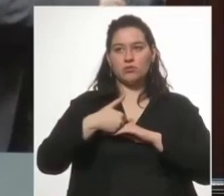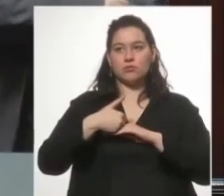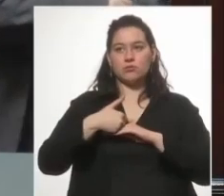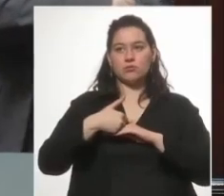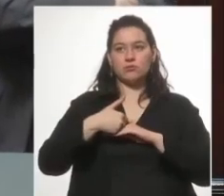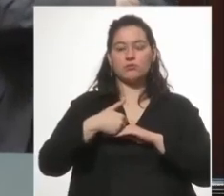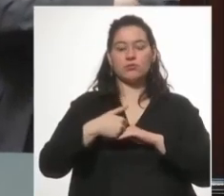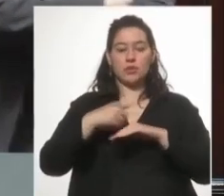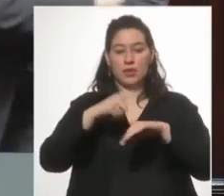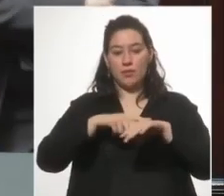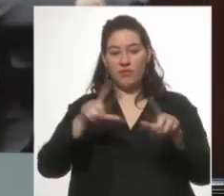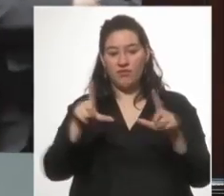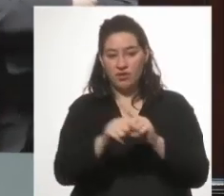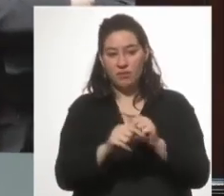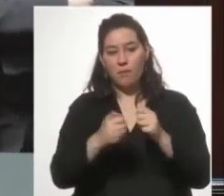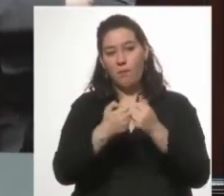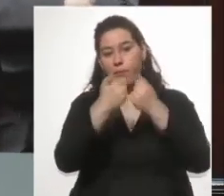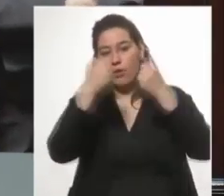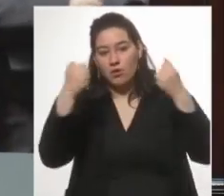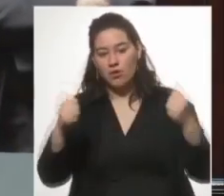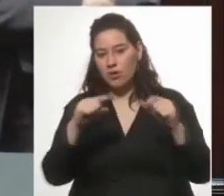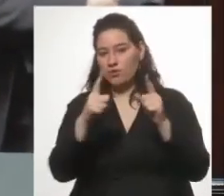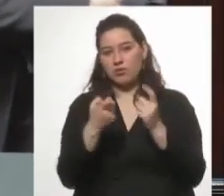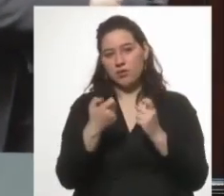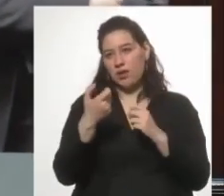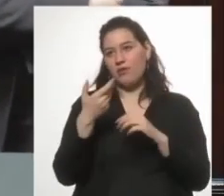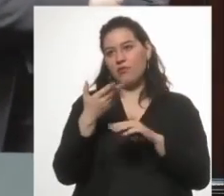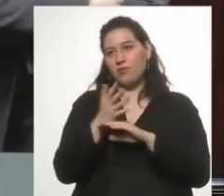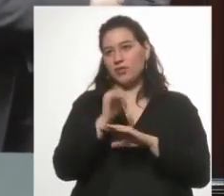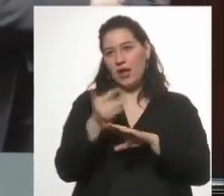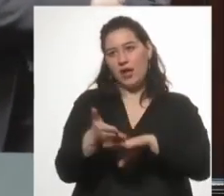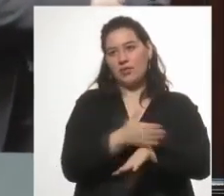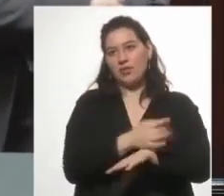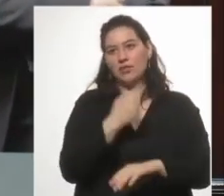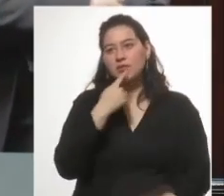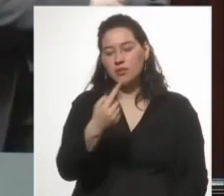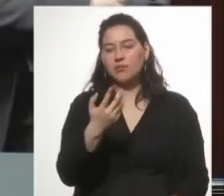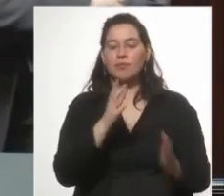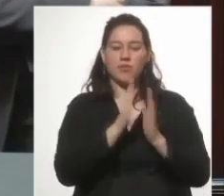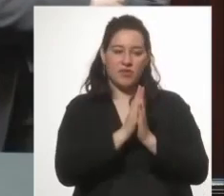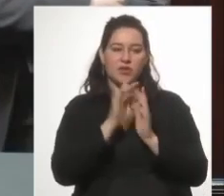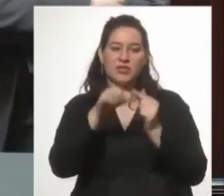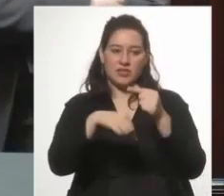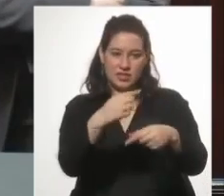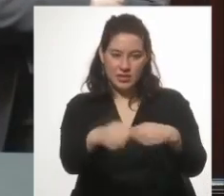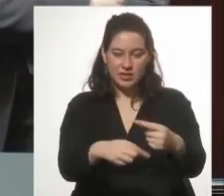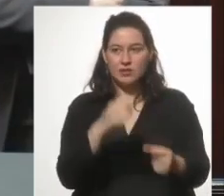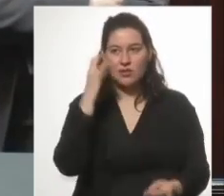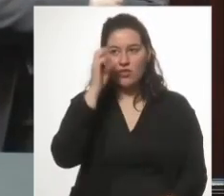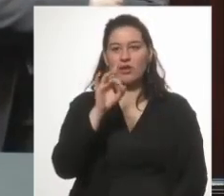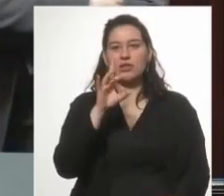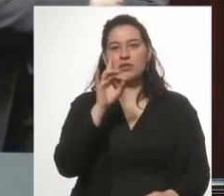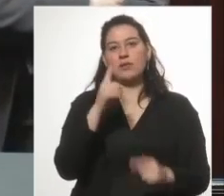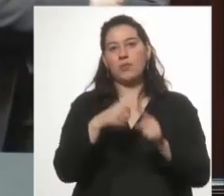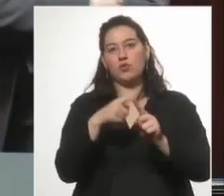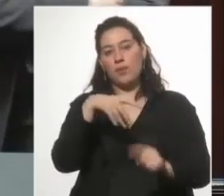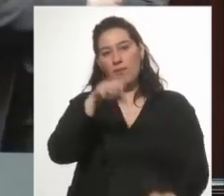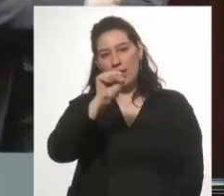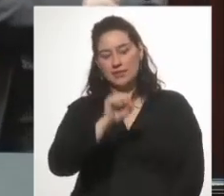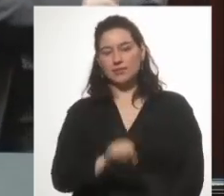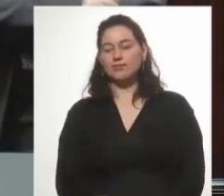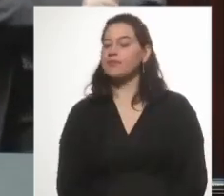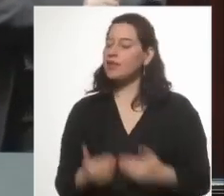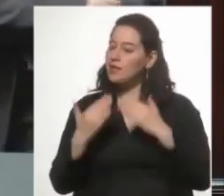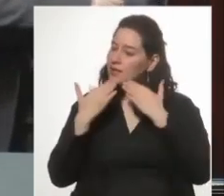se le prorroga, no es necesario votarla porque ya lo habíamos determinado. Así que puede proseguir por 15 minutos más, señor senador.